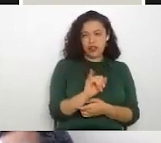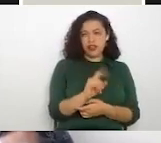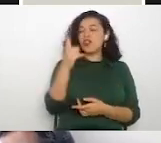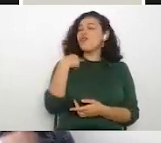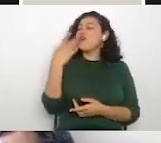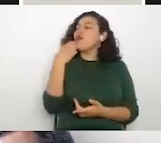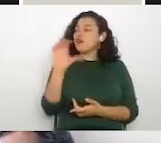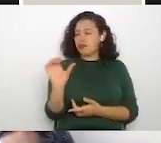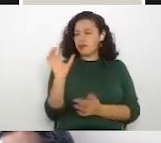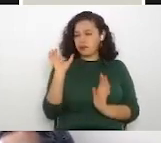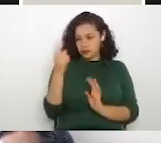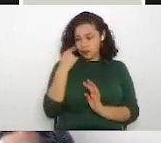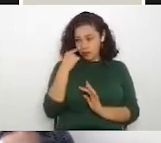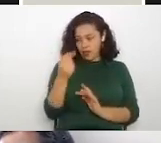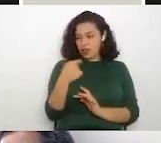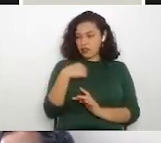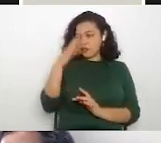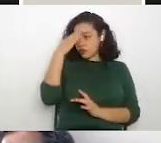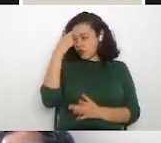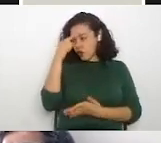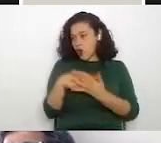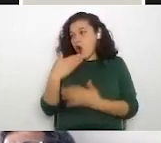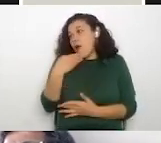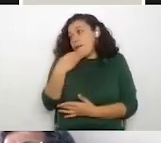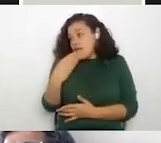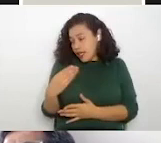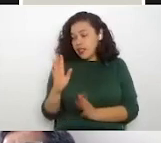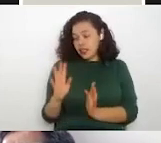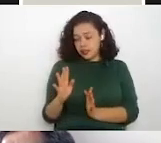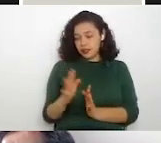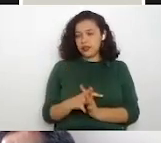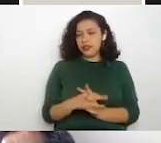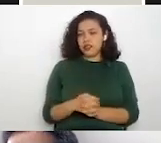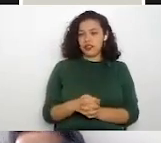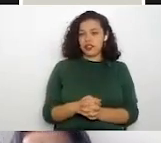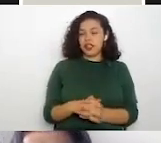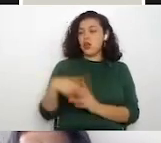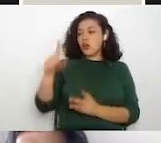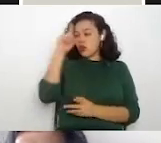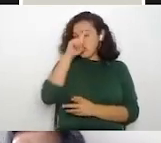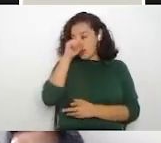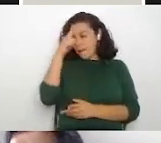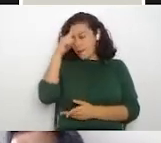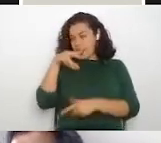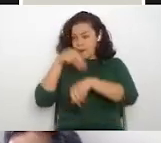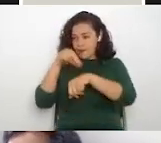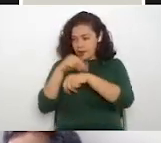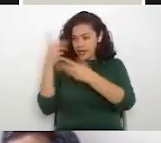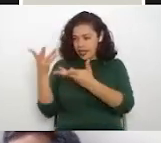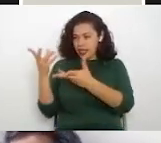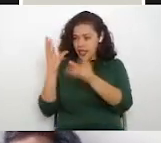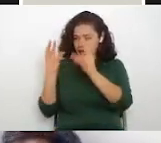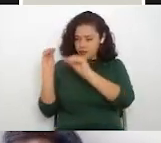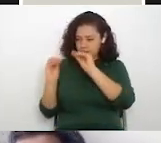aquí. Sí me parecería pertinente que hubiera un instructivo sobre la valoración médica, porque se les